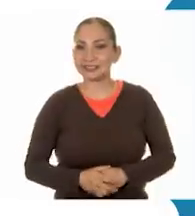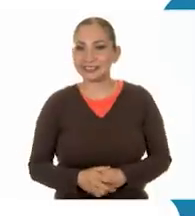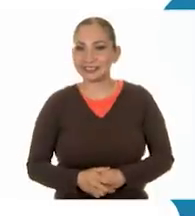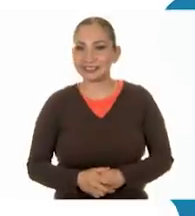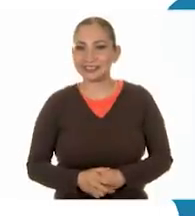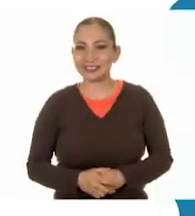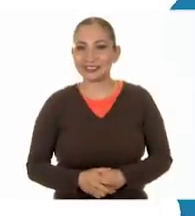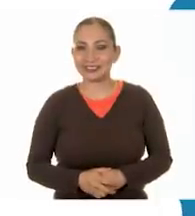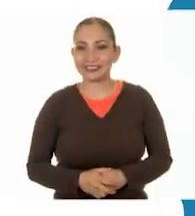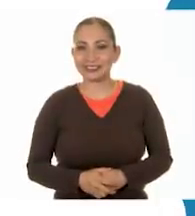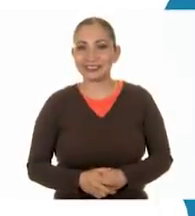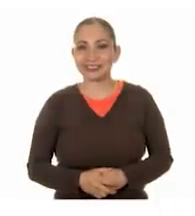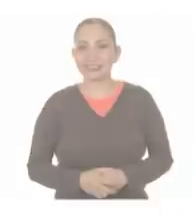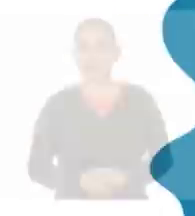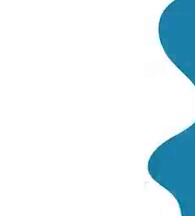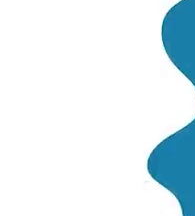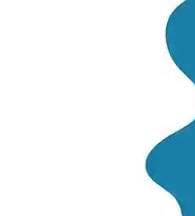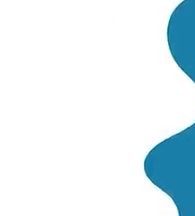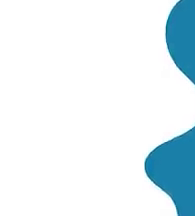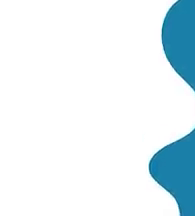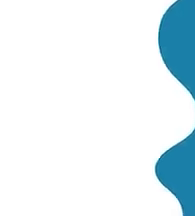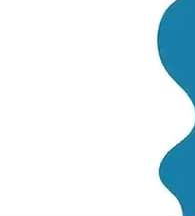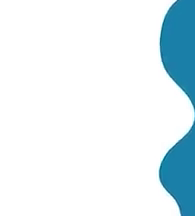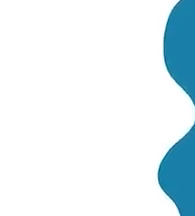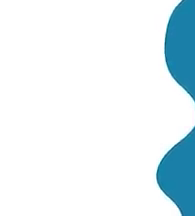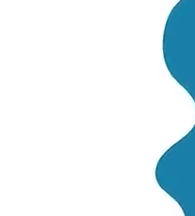5541-720413 con 100 líneas.